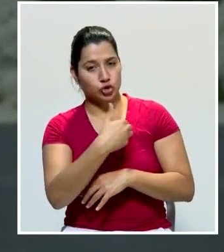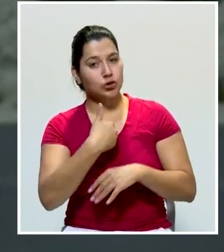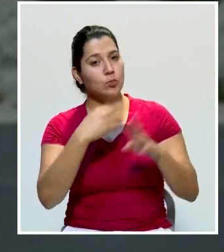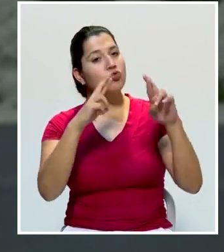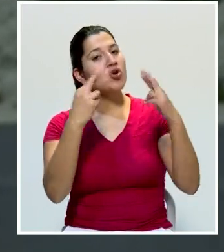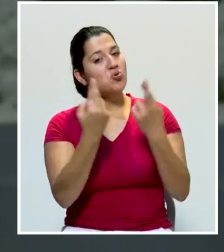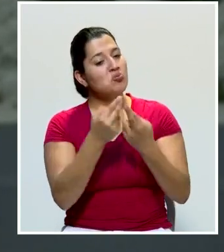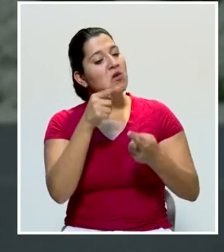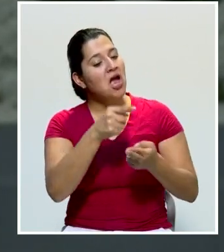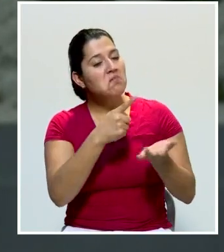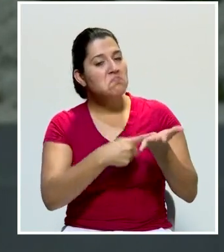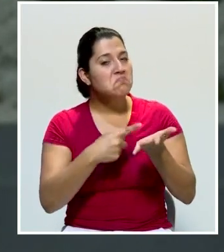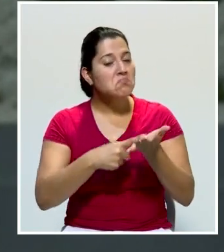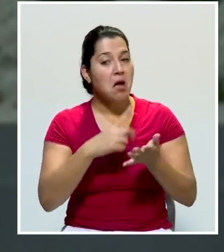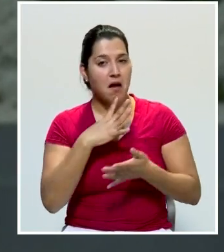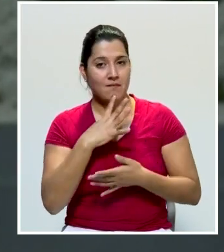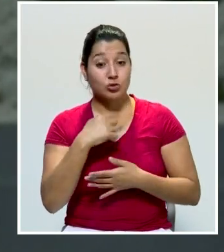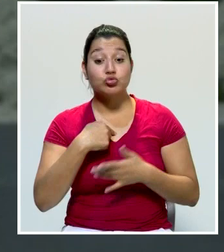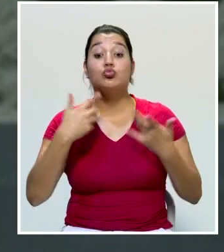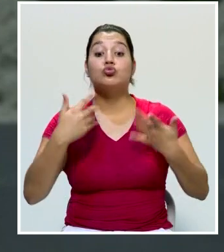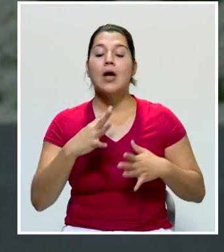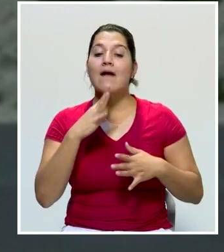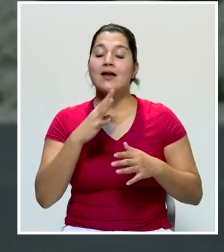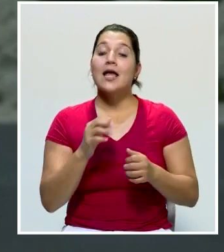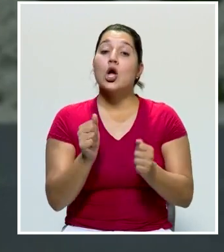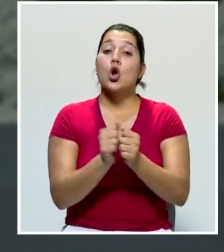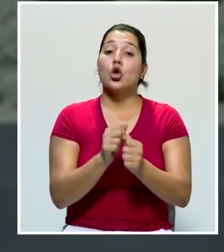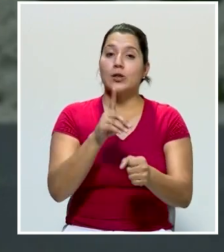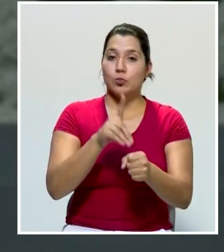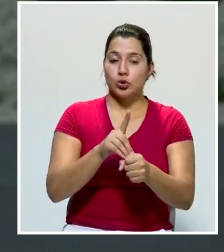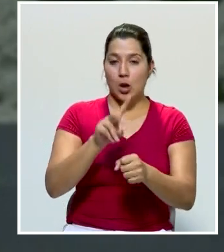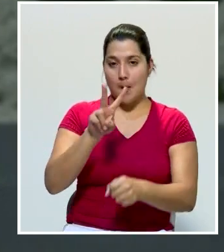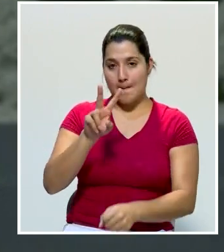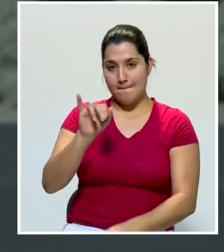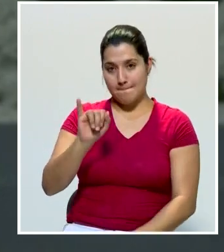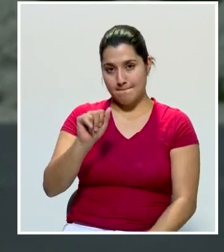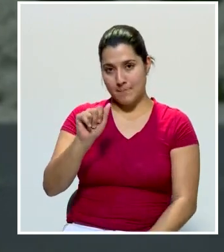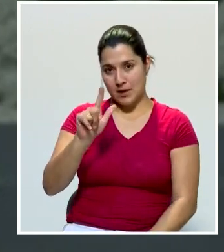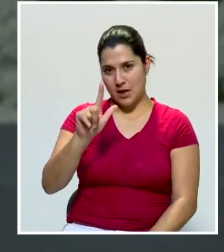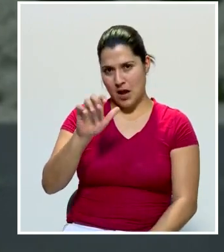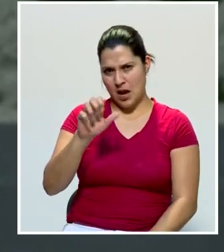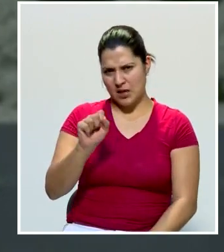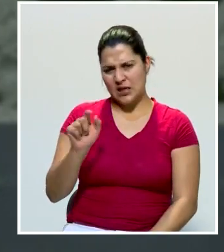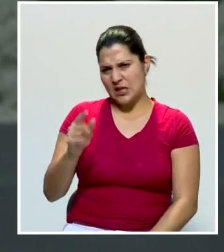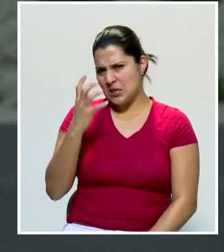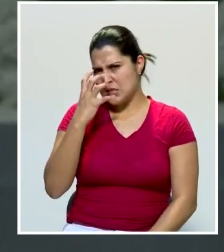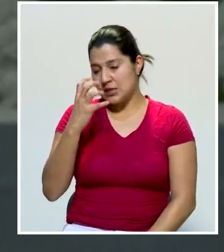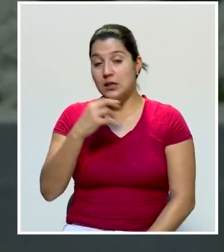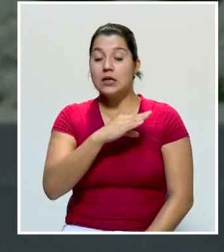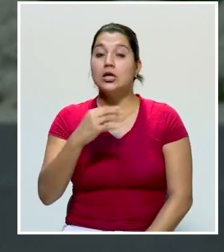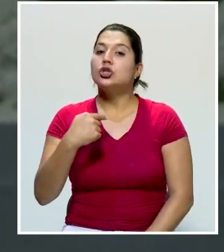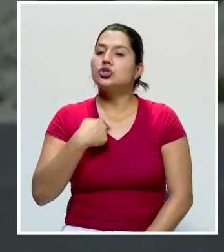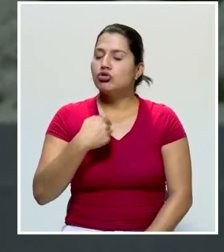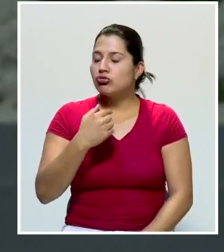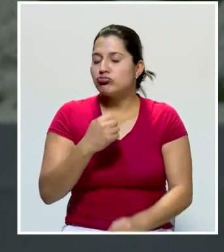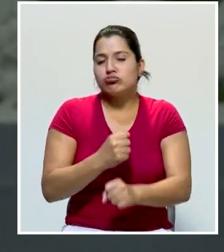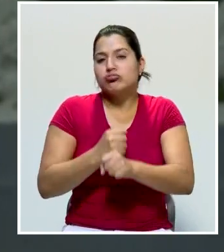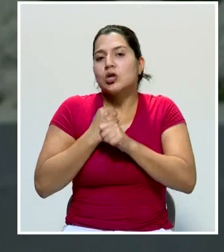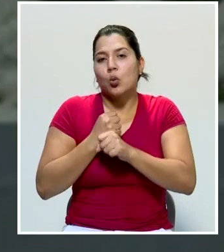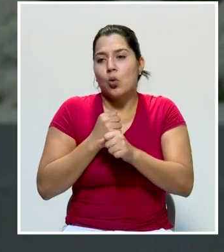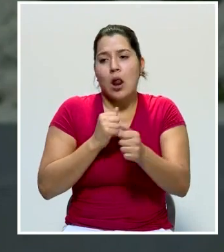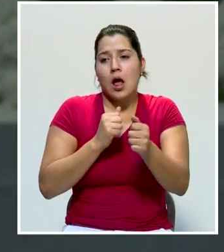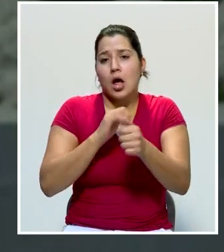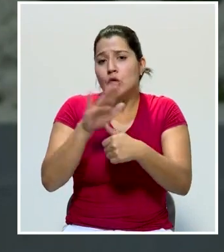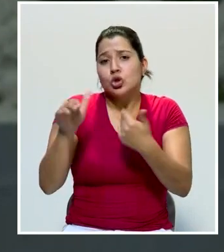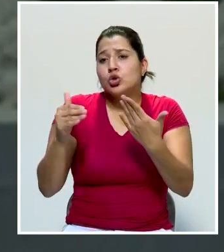tema y sí, yo he conversado con el diputado Viales, quien está bastante molesto y estoy convencida que la mayoría o